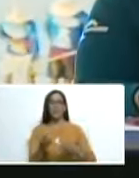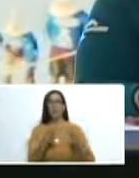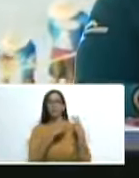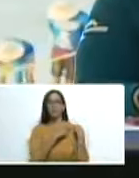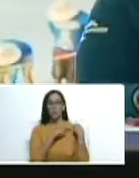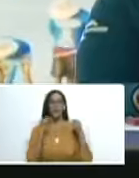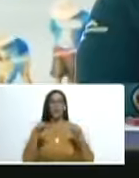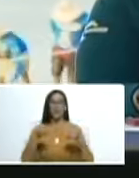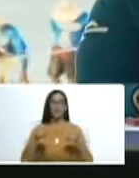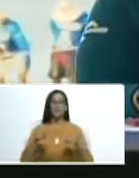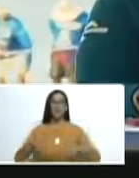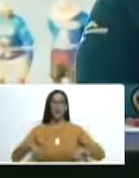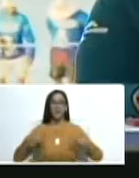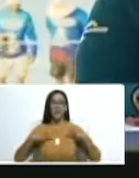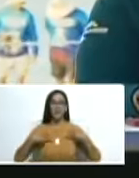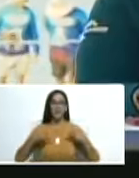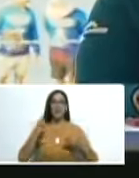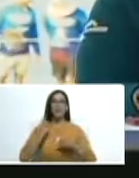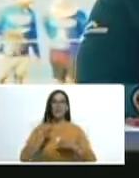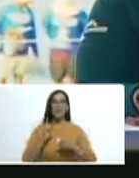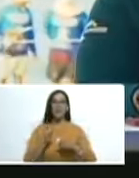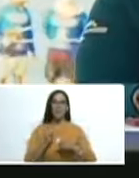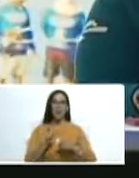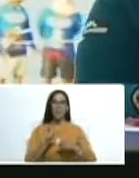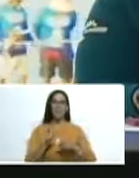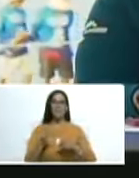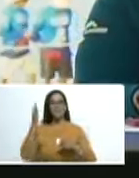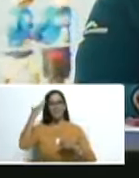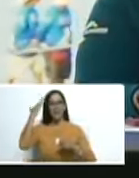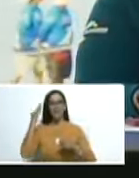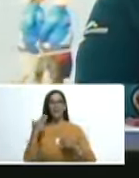vida, que debemos